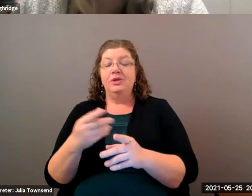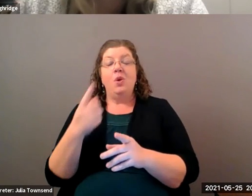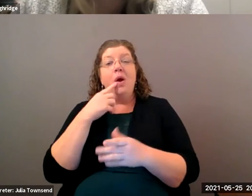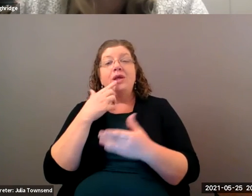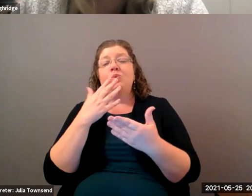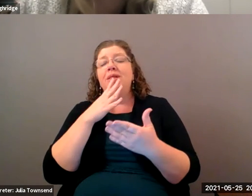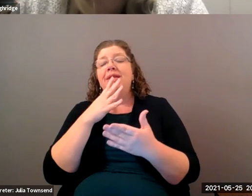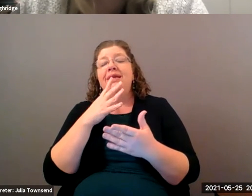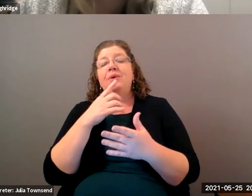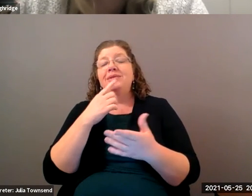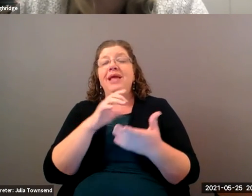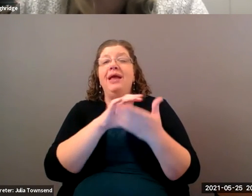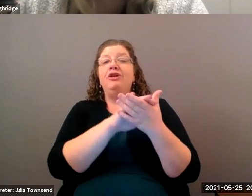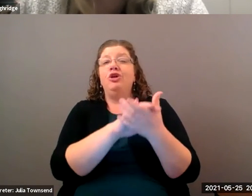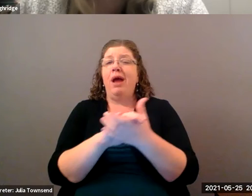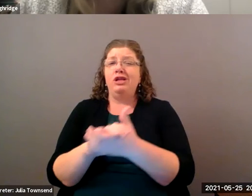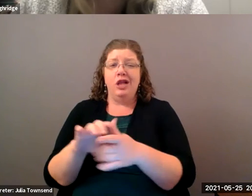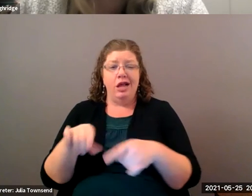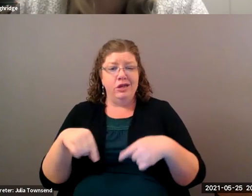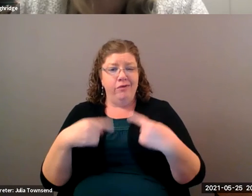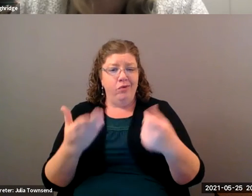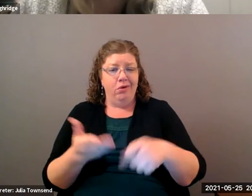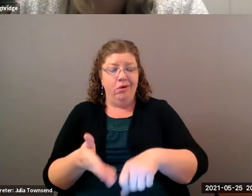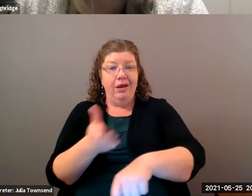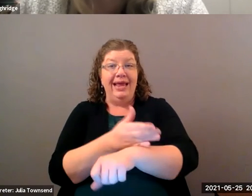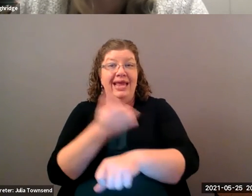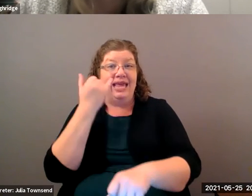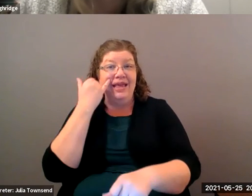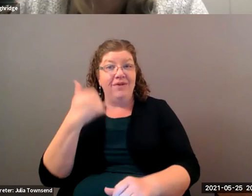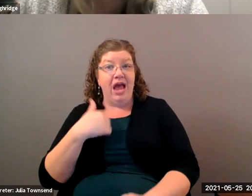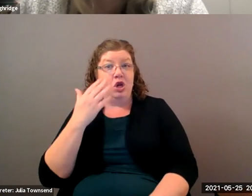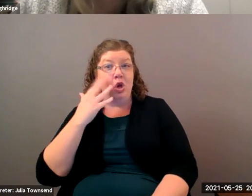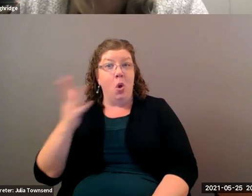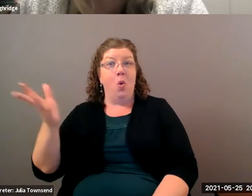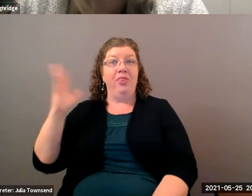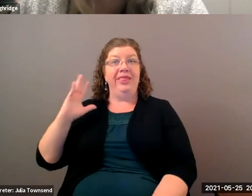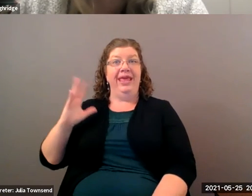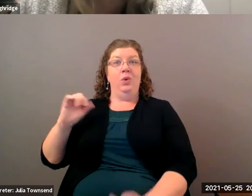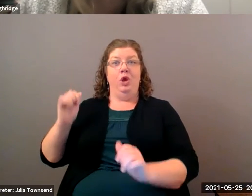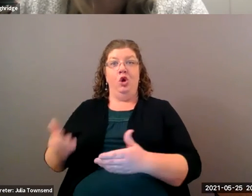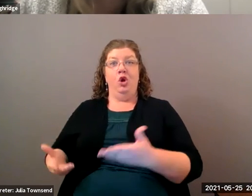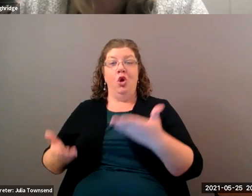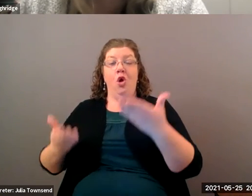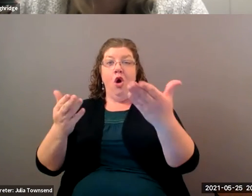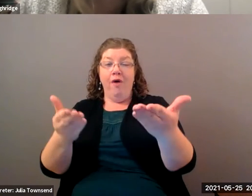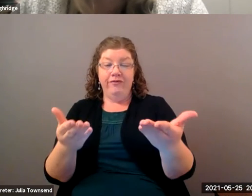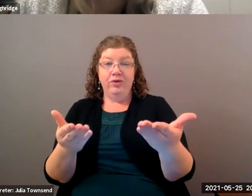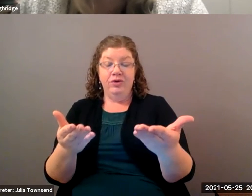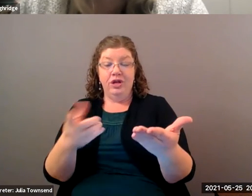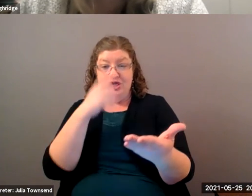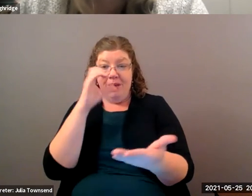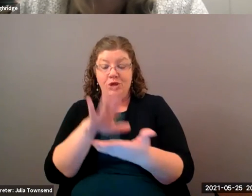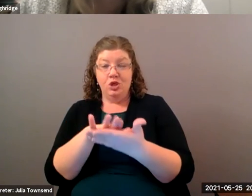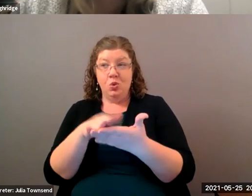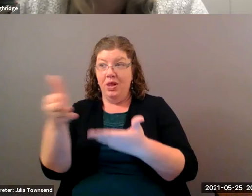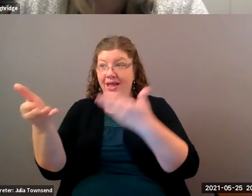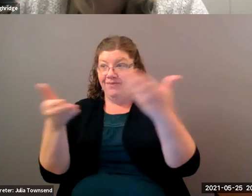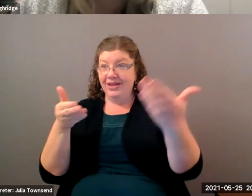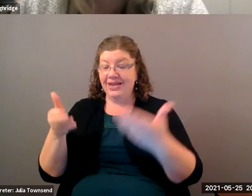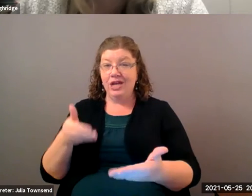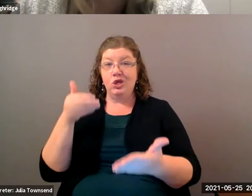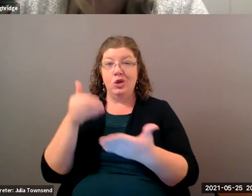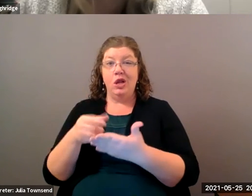difícil de subir, pero solamente quiero agradecerles. Gracias por todo el